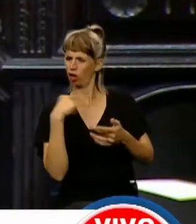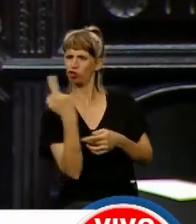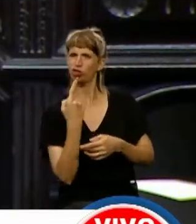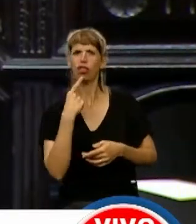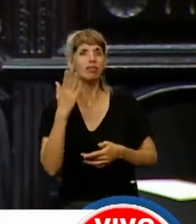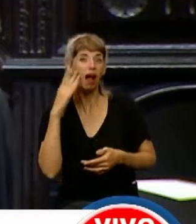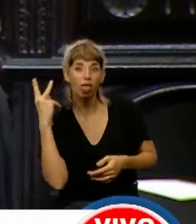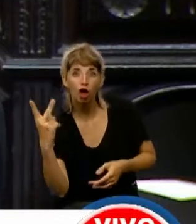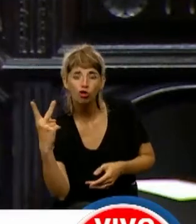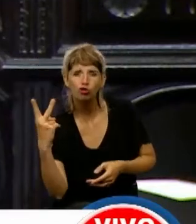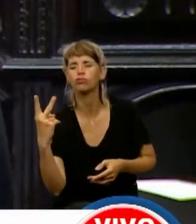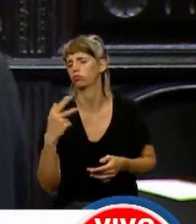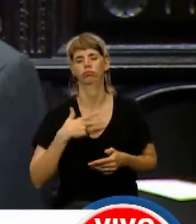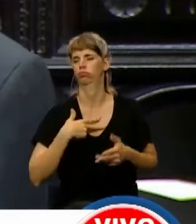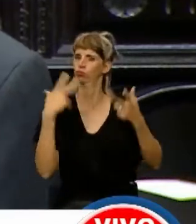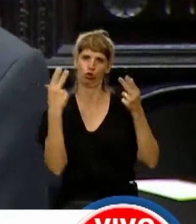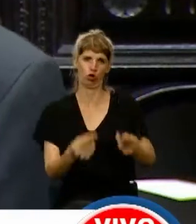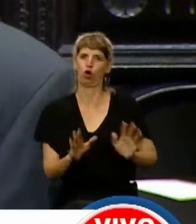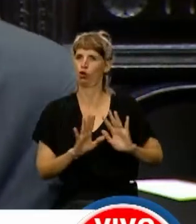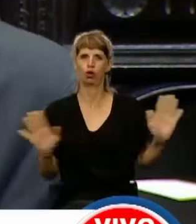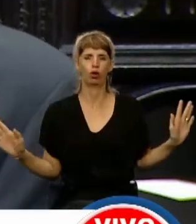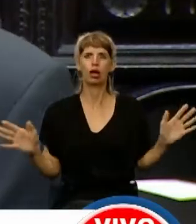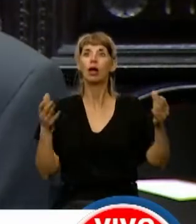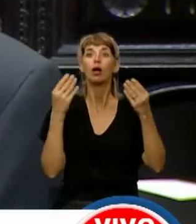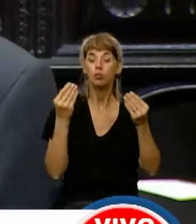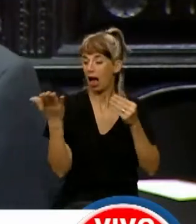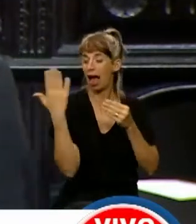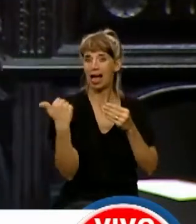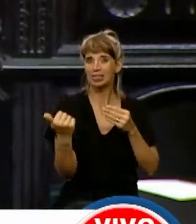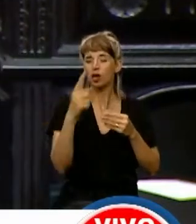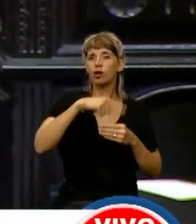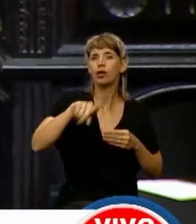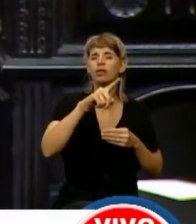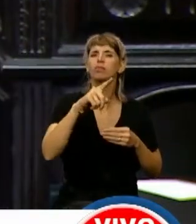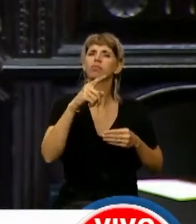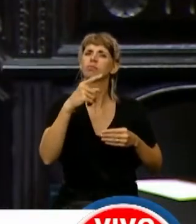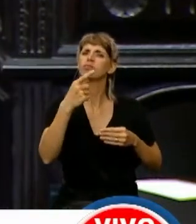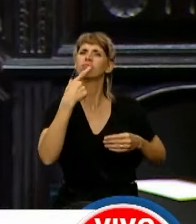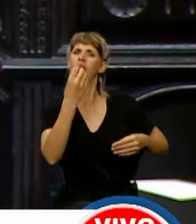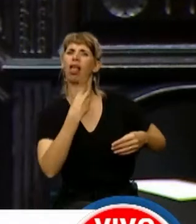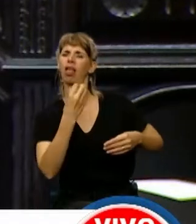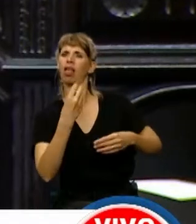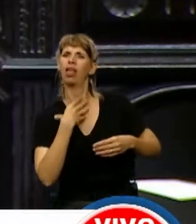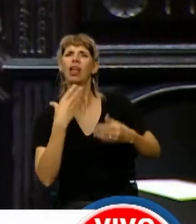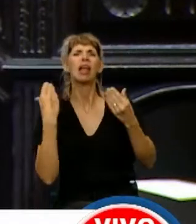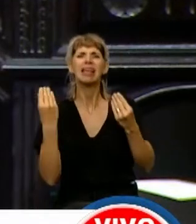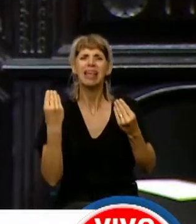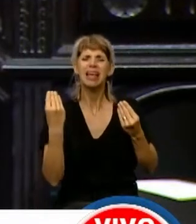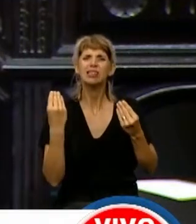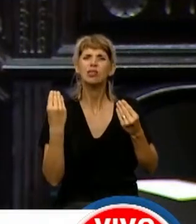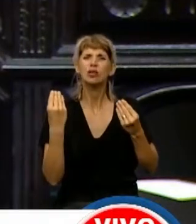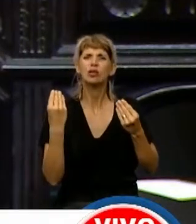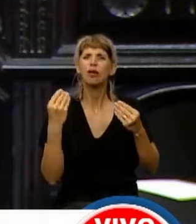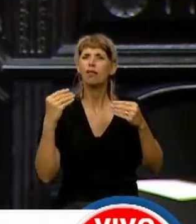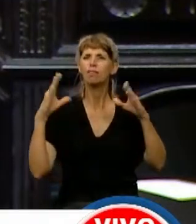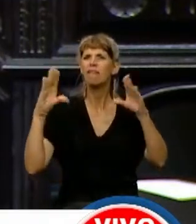tenemos doble moral. Porque ¿sabe qué? Ayer nos acusaban de golpe blando. Y me pregunto, ¿qué es el golpe